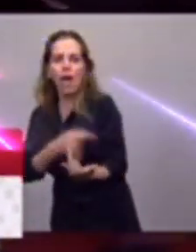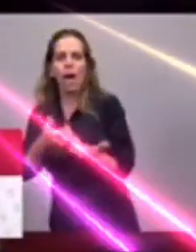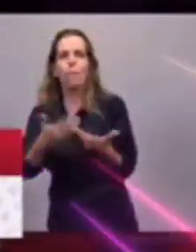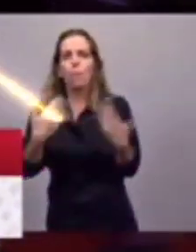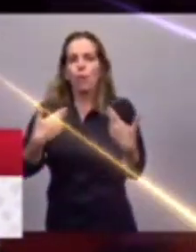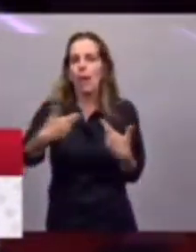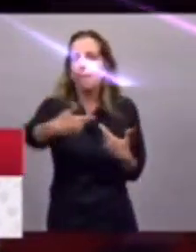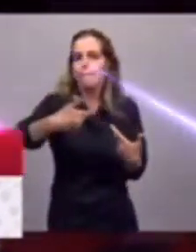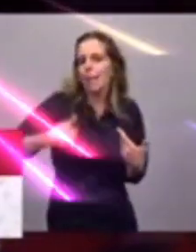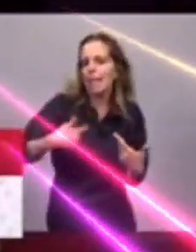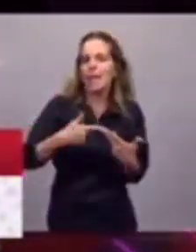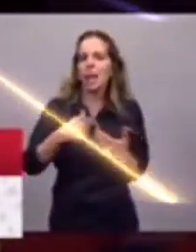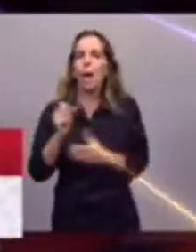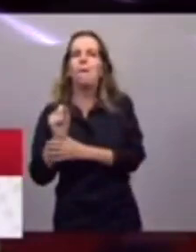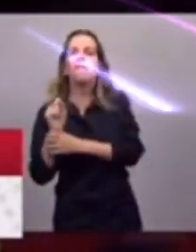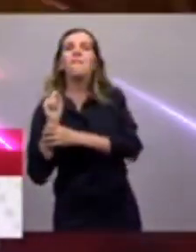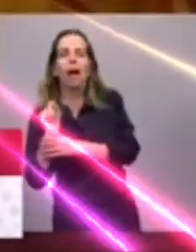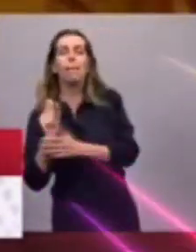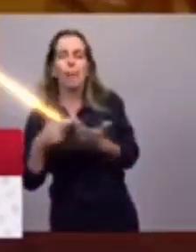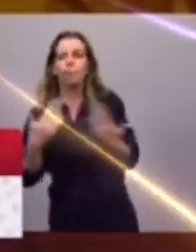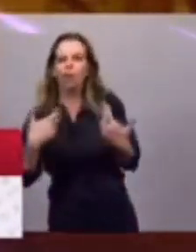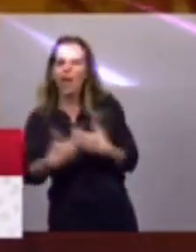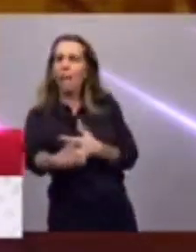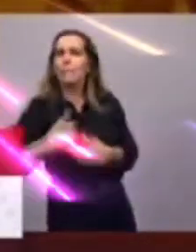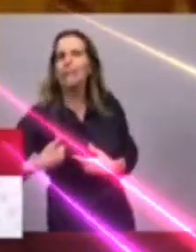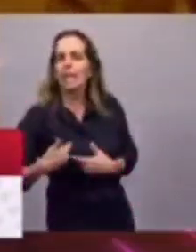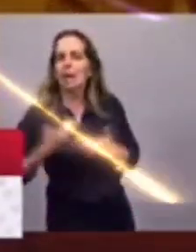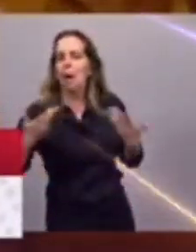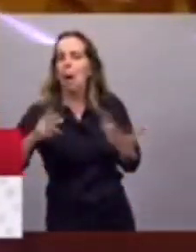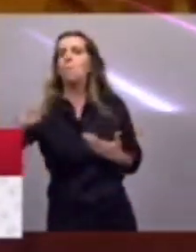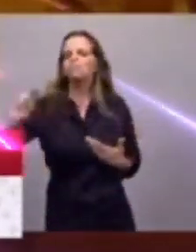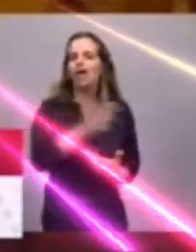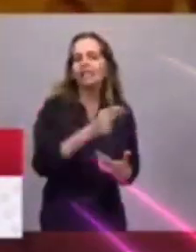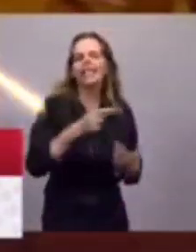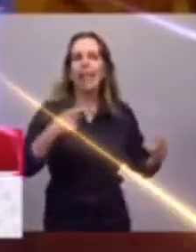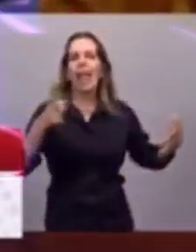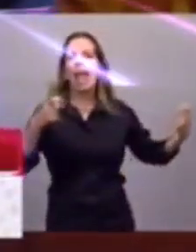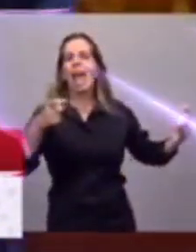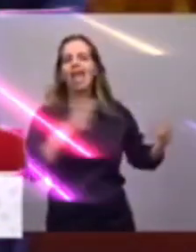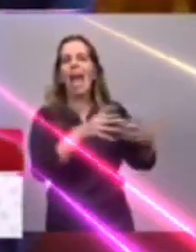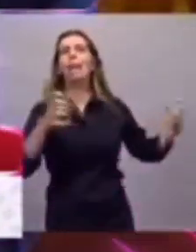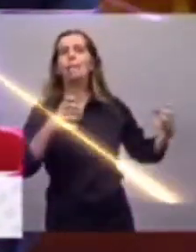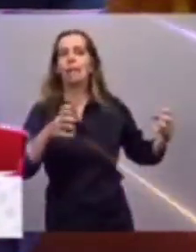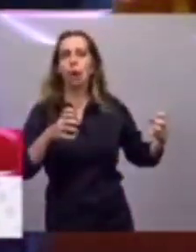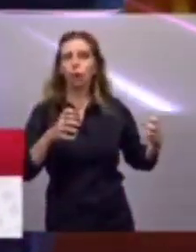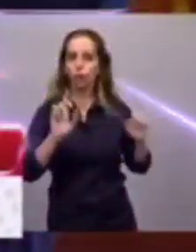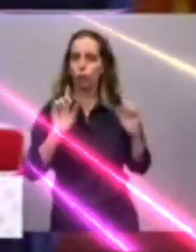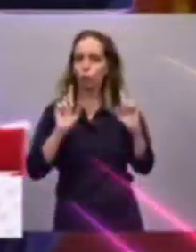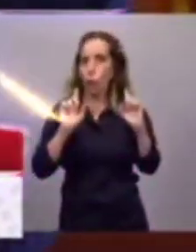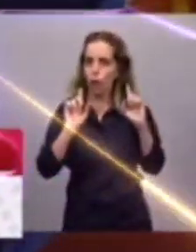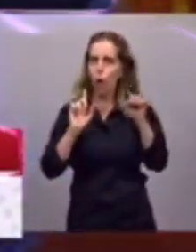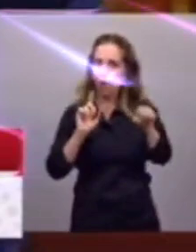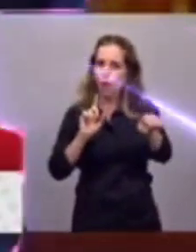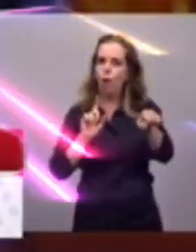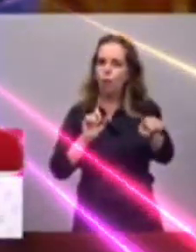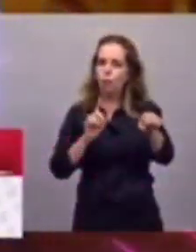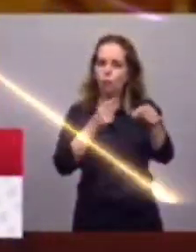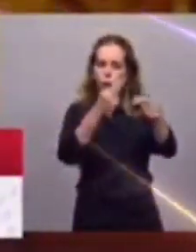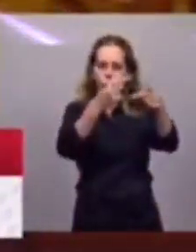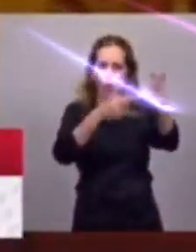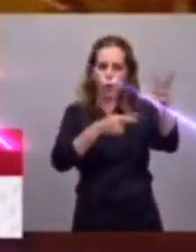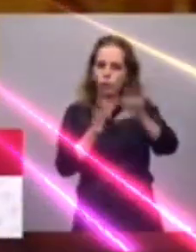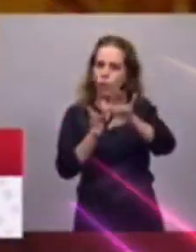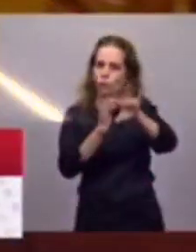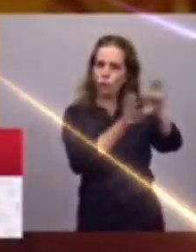sí, podrías haber pedido fama, podrías haber pedido la muerte de tus enemigos, pero no. Dejaste todo eso de lado, todo